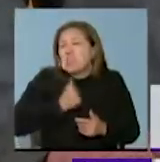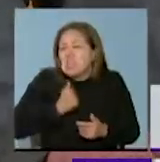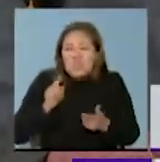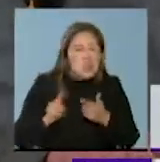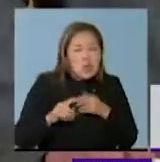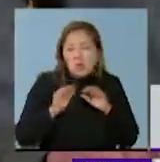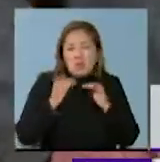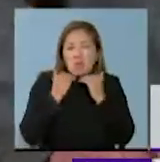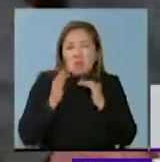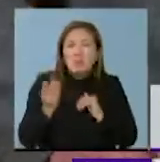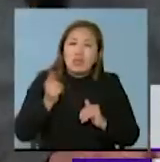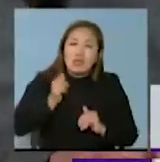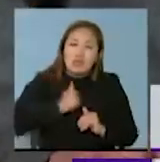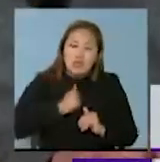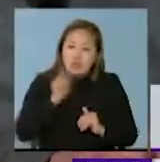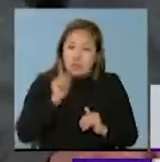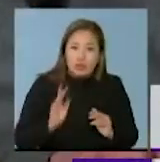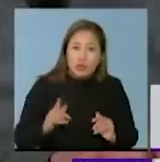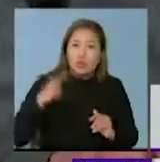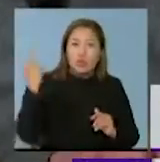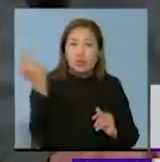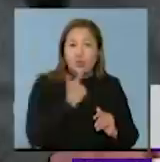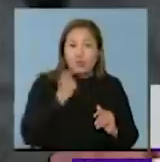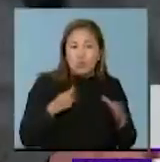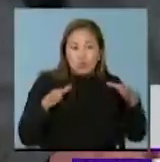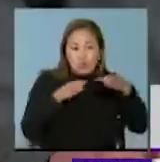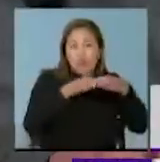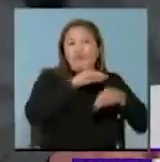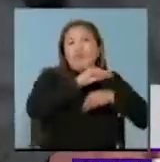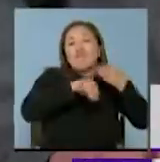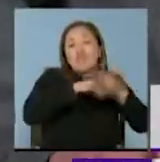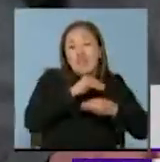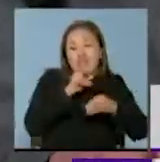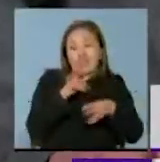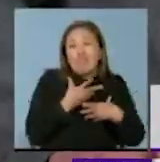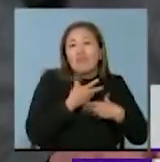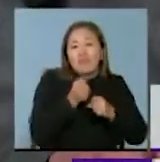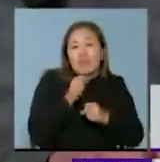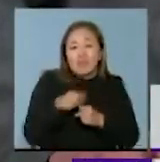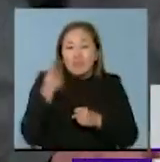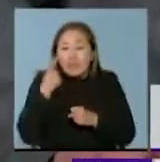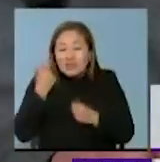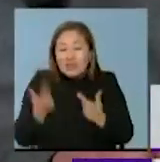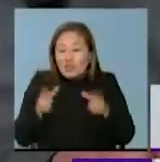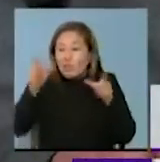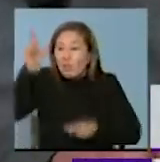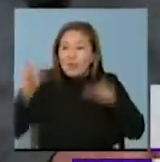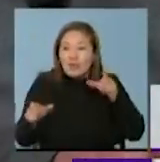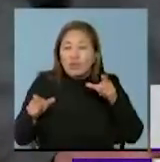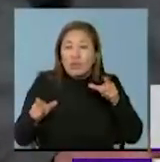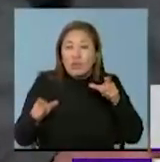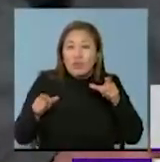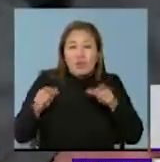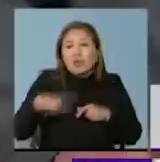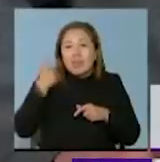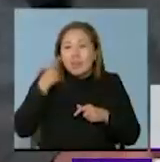no tiene nada que ver con la fe, nosotros somos Movimiento Familiar Cristiano, sí. Pero esto no tiene nada que ver con la fe, estamos hablando de humanidad, estamos hablando de descarte